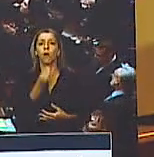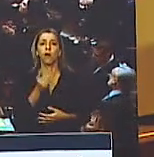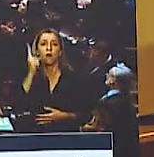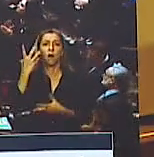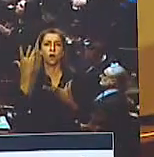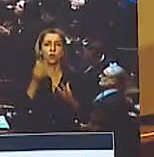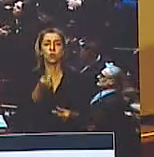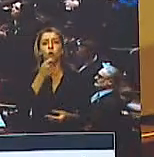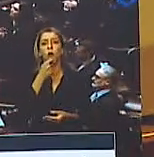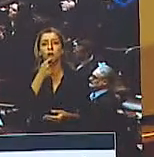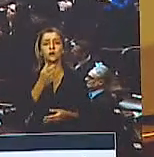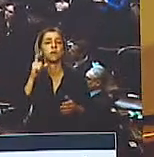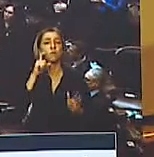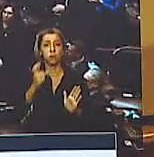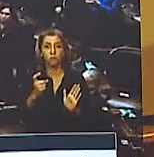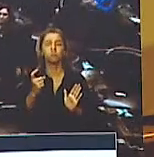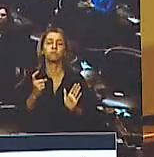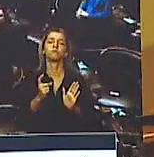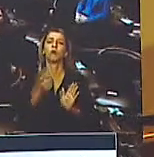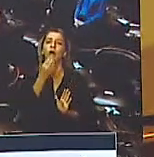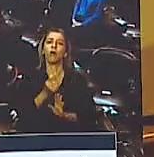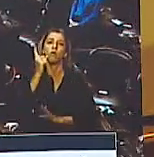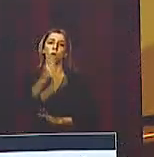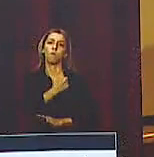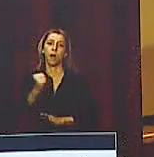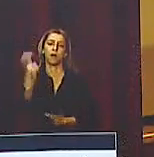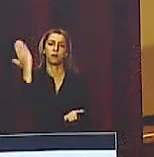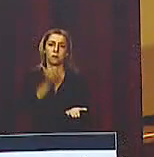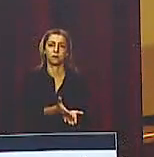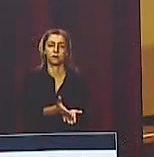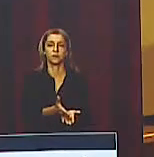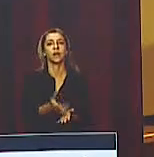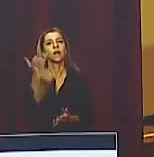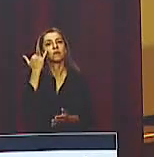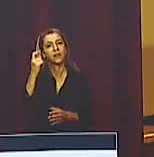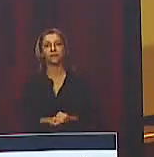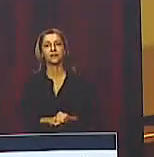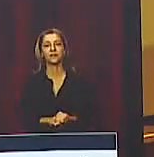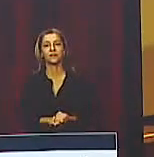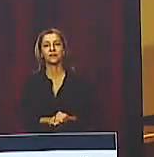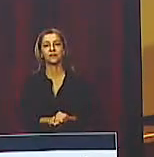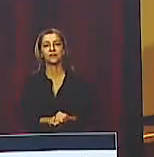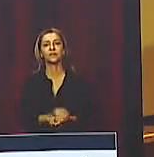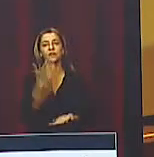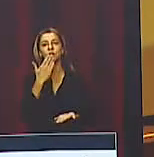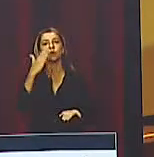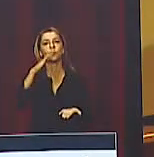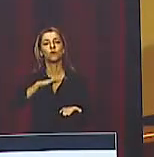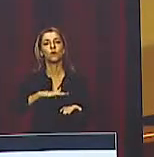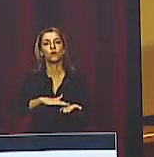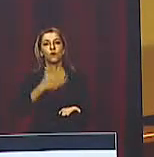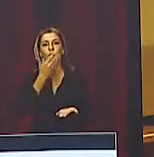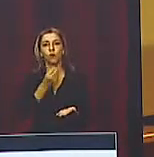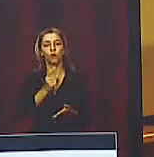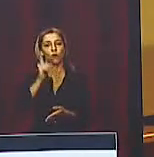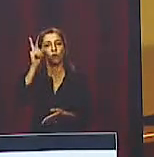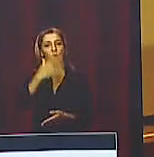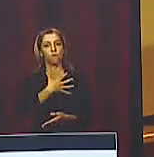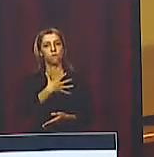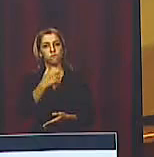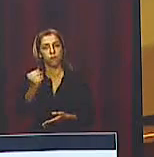no hables más porque es contradictorio para nosotros. Pero bajó sí el perfil y el tono hasta lo que es la jura. Ahora habrá que ver, una vez ya sentada en